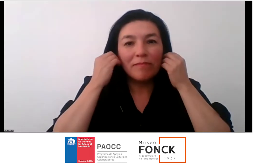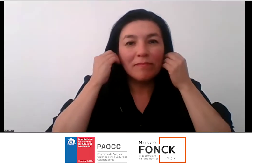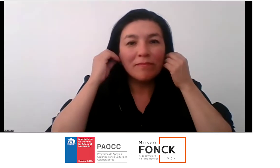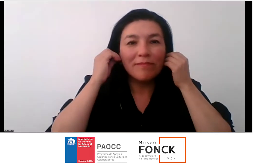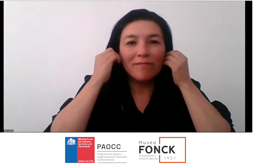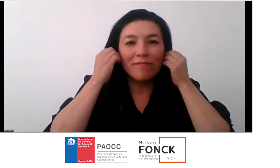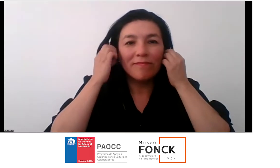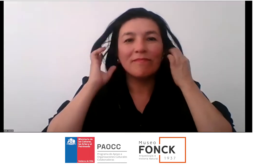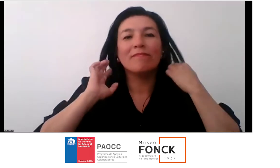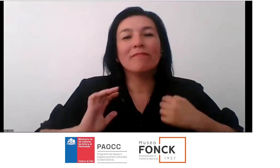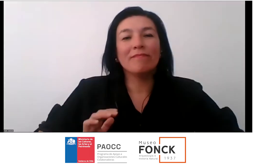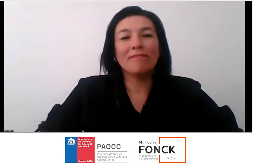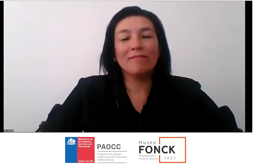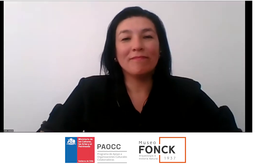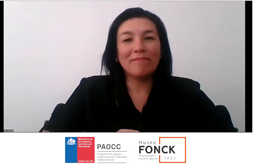Muchas gracias.